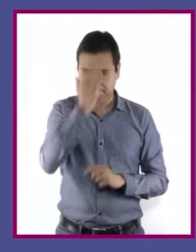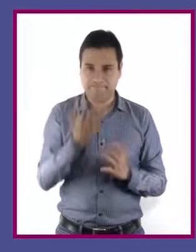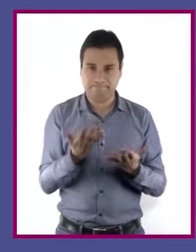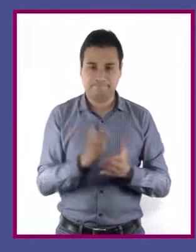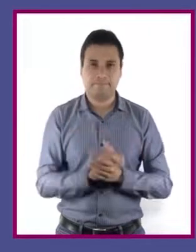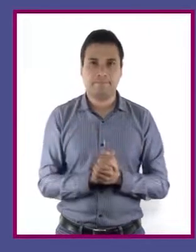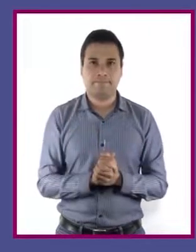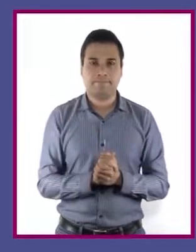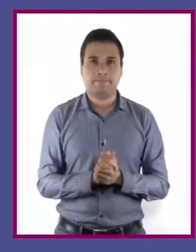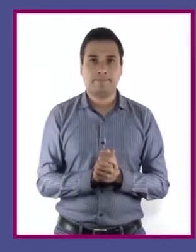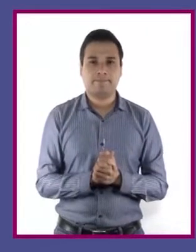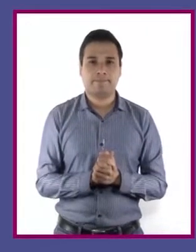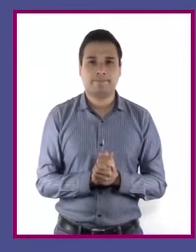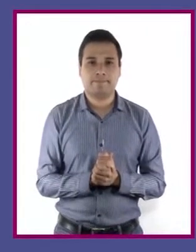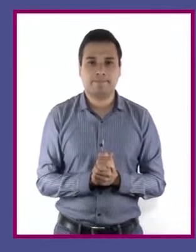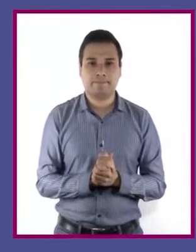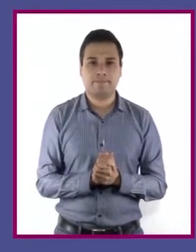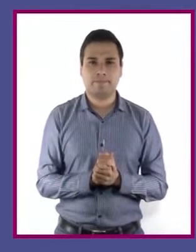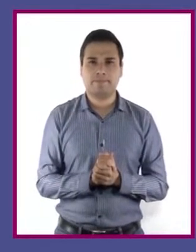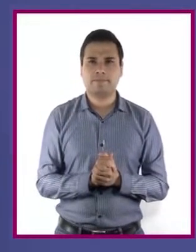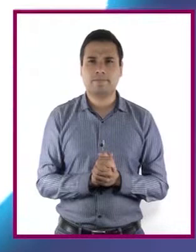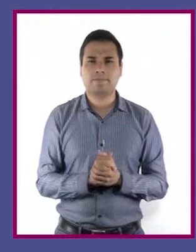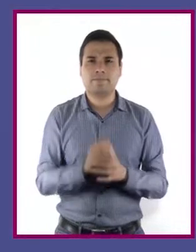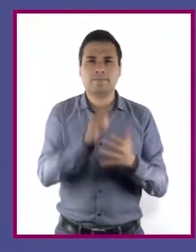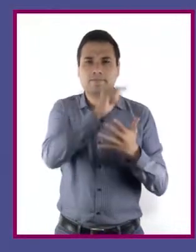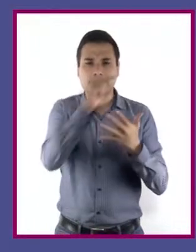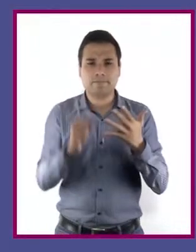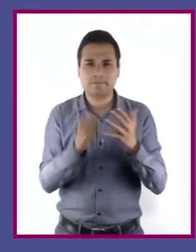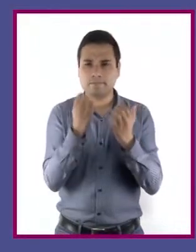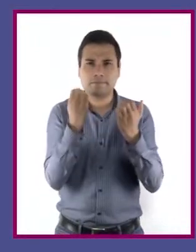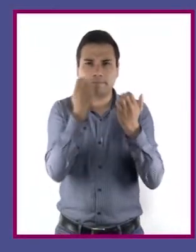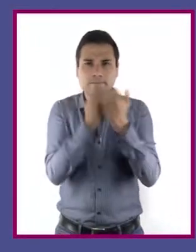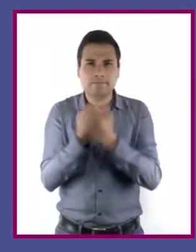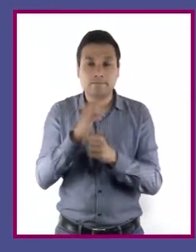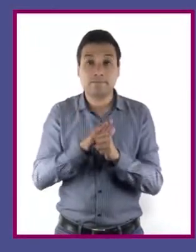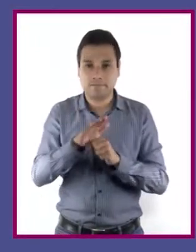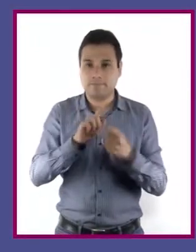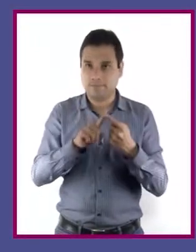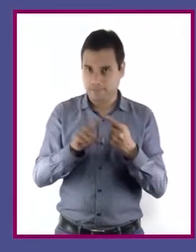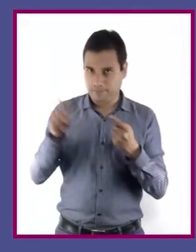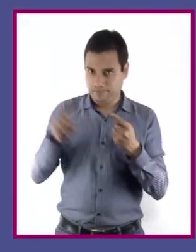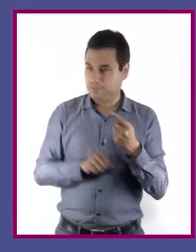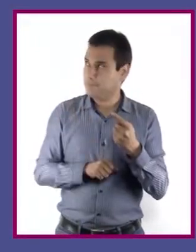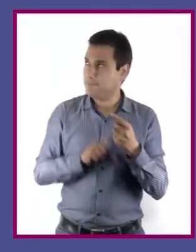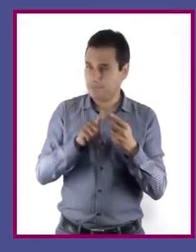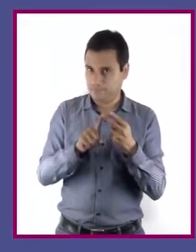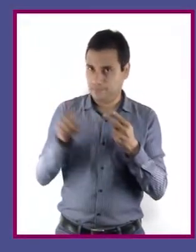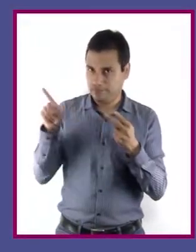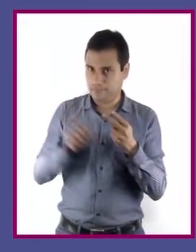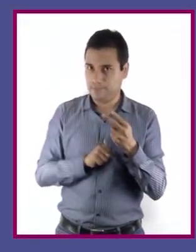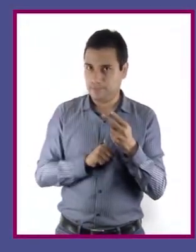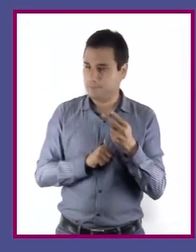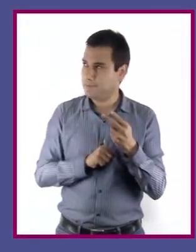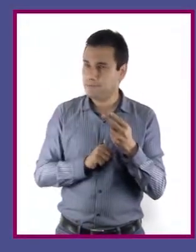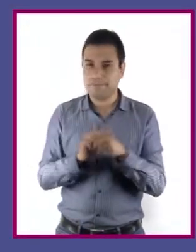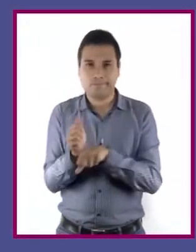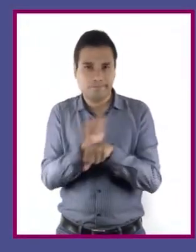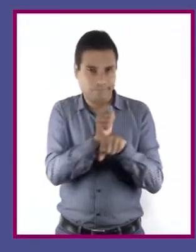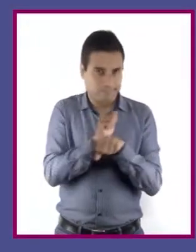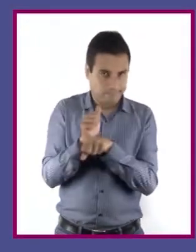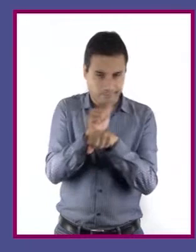aspectos. Los aspectos a evaluar son uso de voz, expresión de la escena, es decir, la